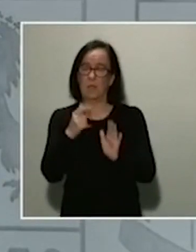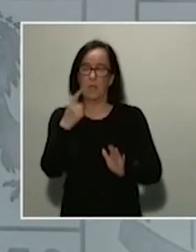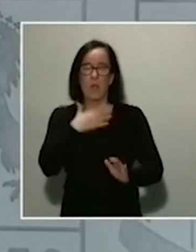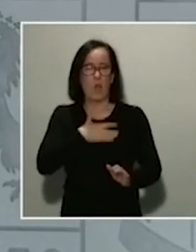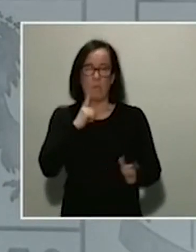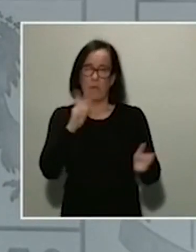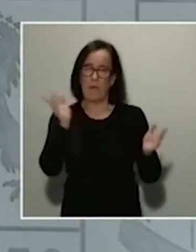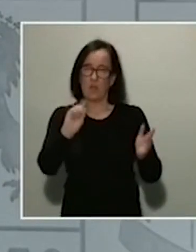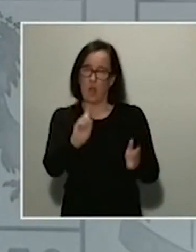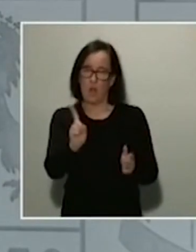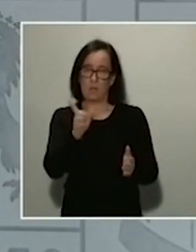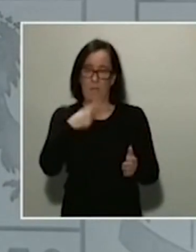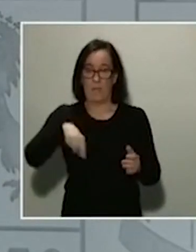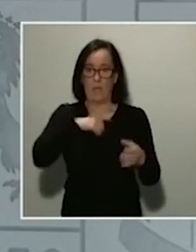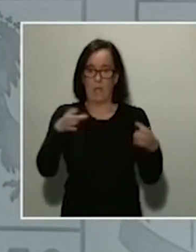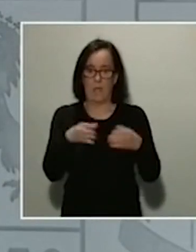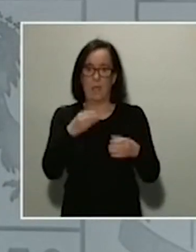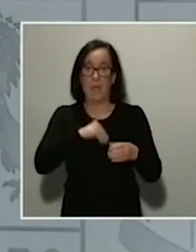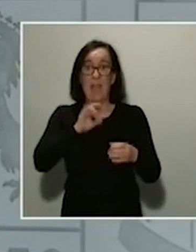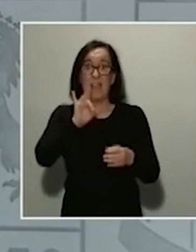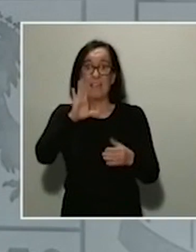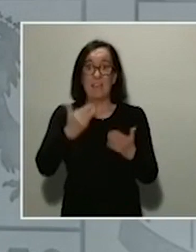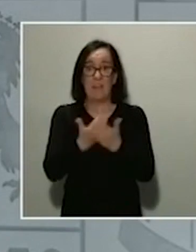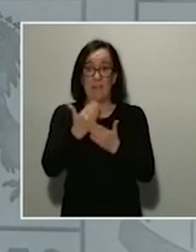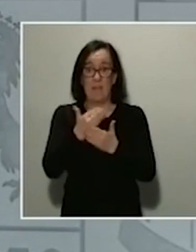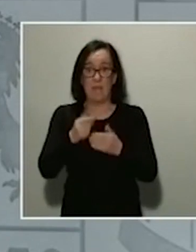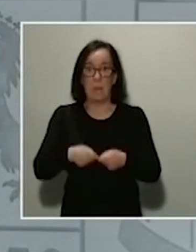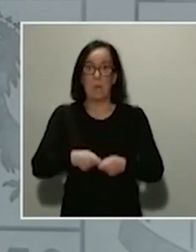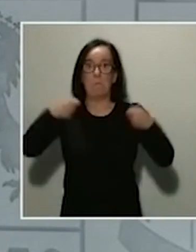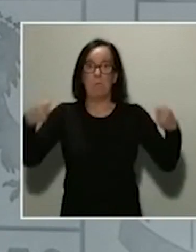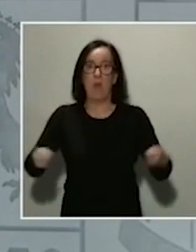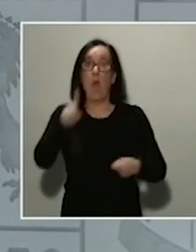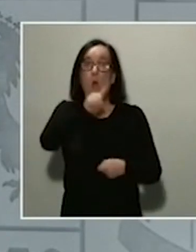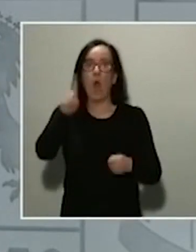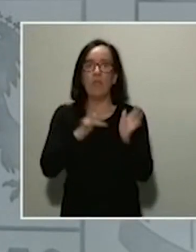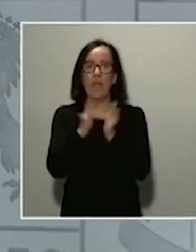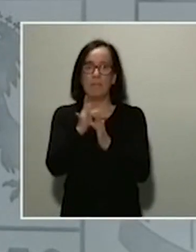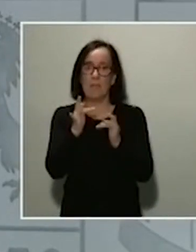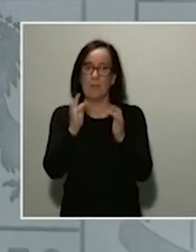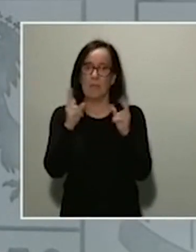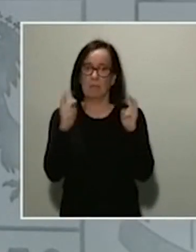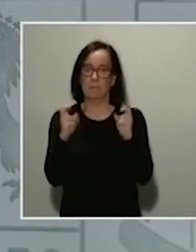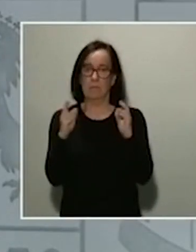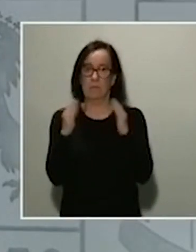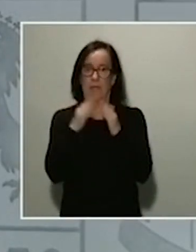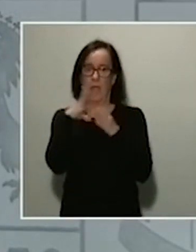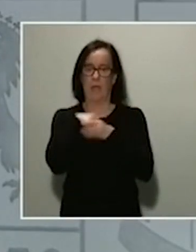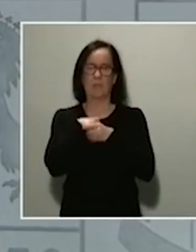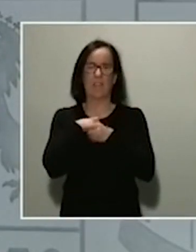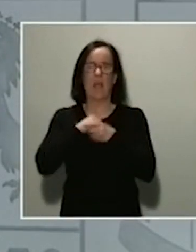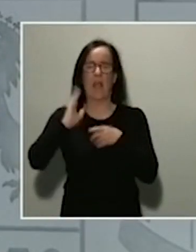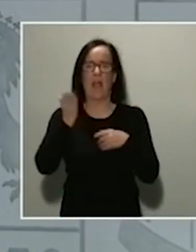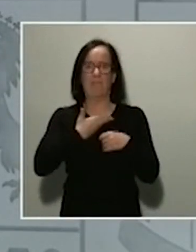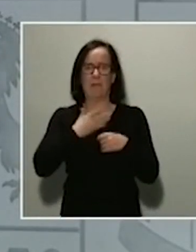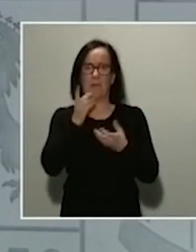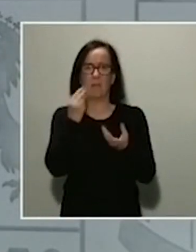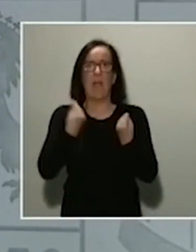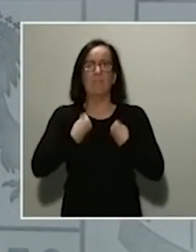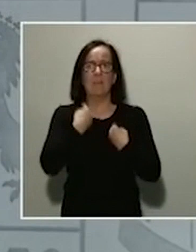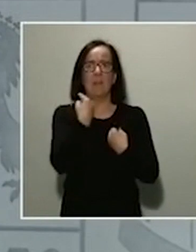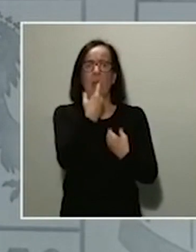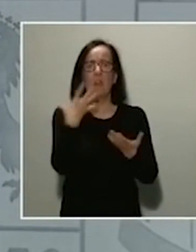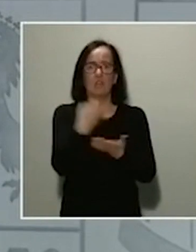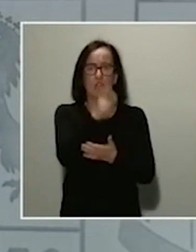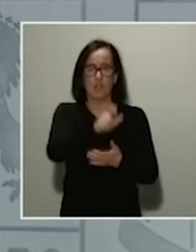ciudadanía española estar 15 días más hasta el 11 de abril confinados y que está afectando por completo a la vida de todos y cada una de las